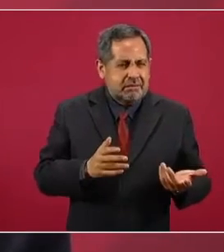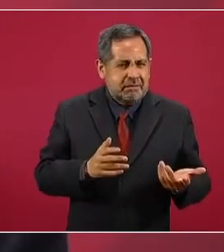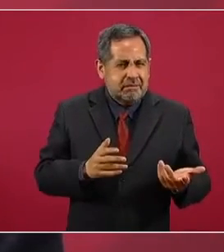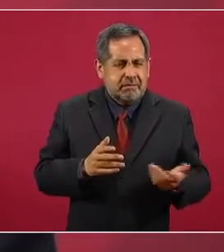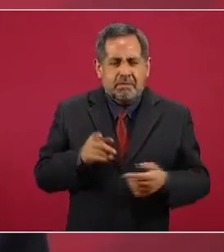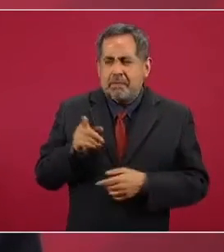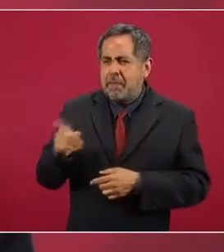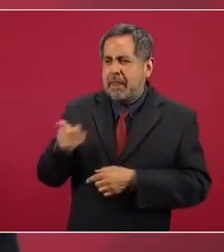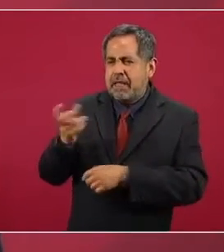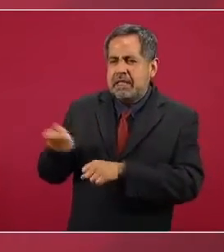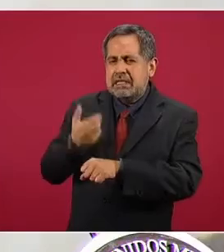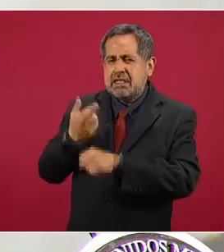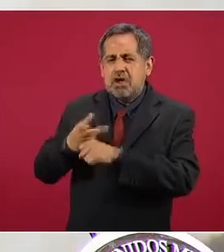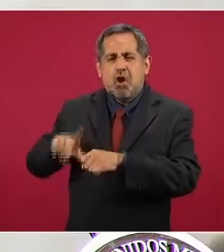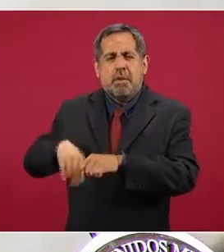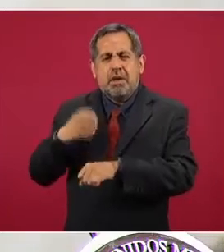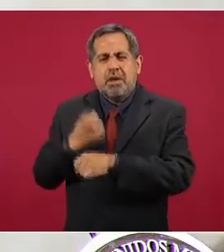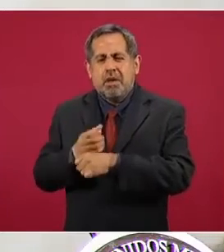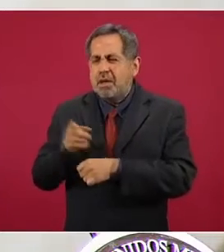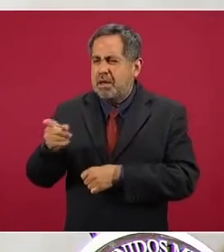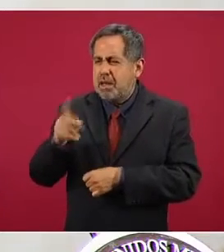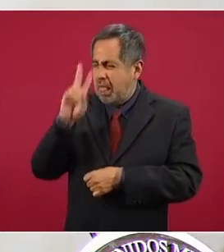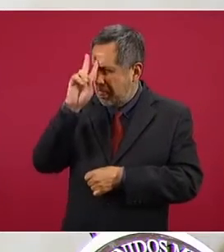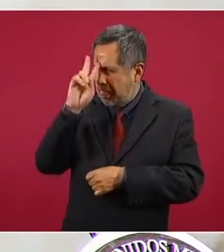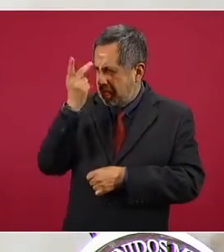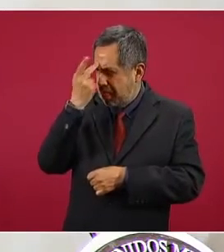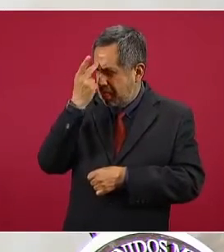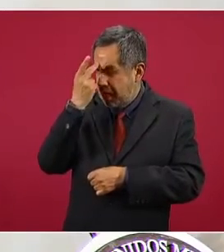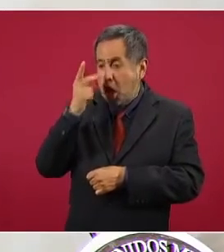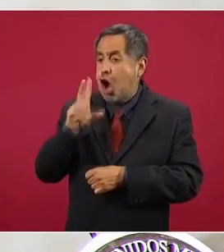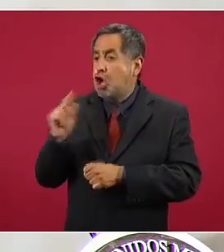secretario de Gobernación, o había cambiado de parecer,